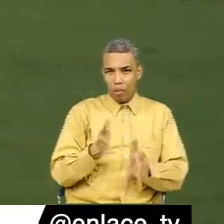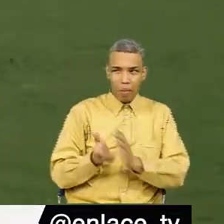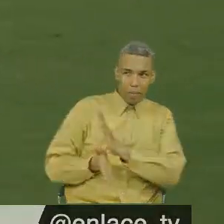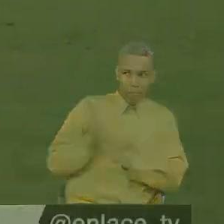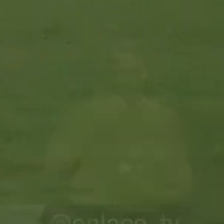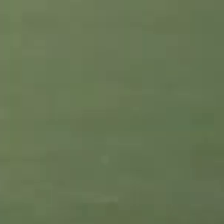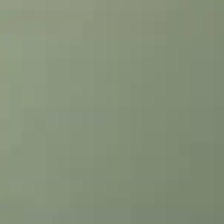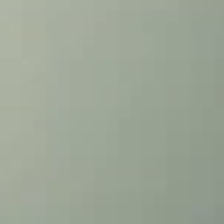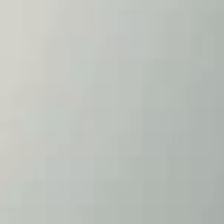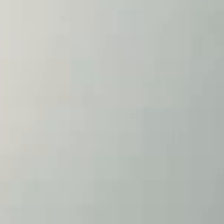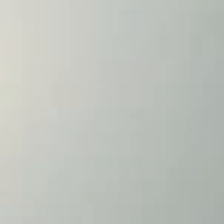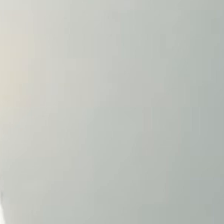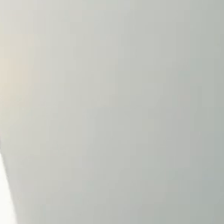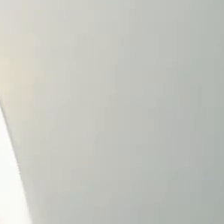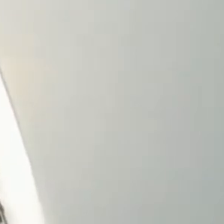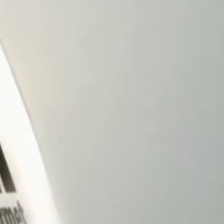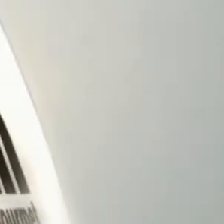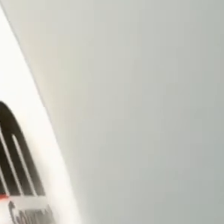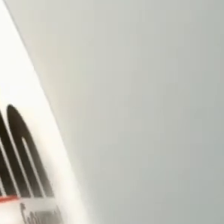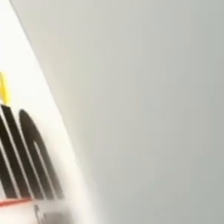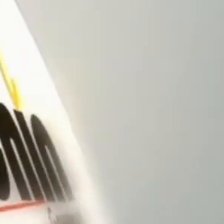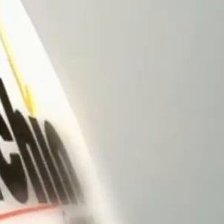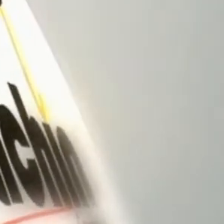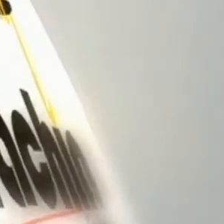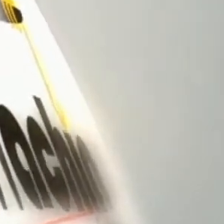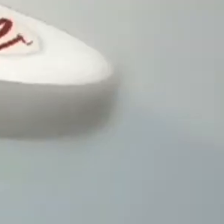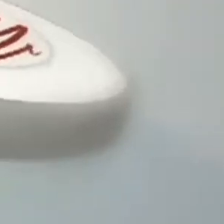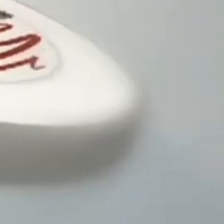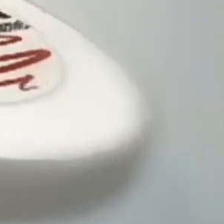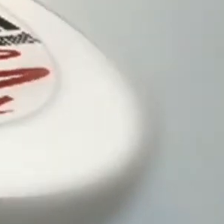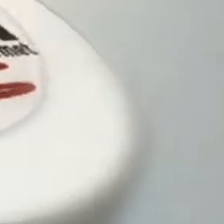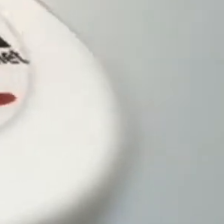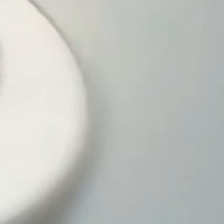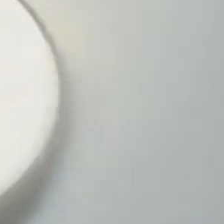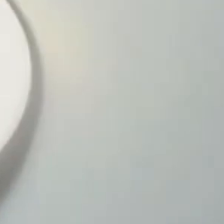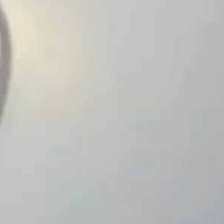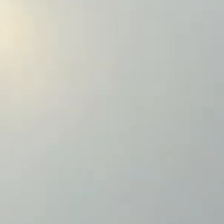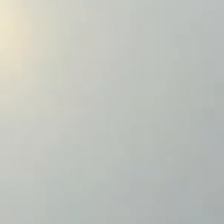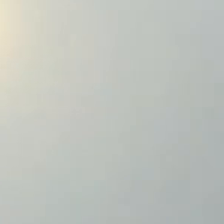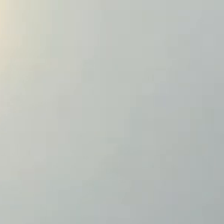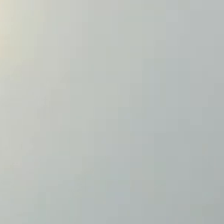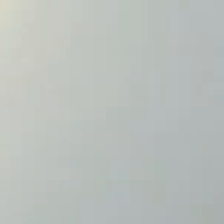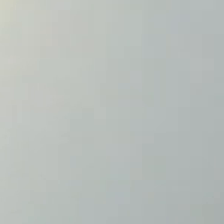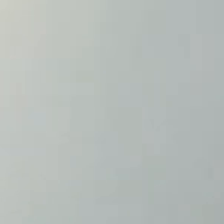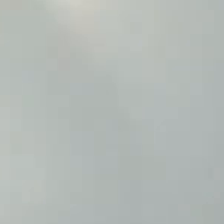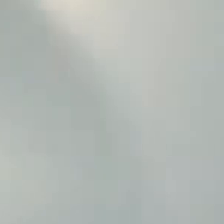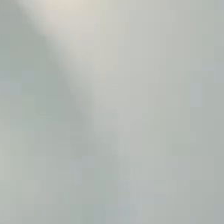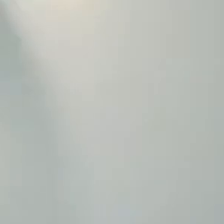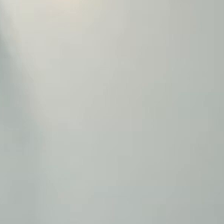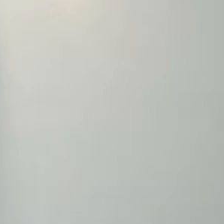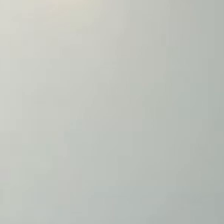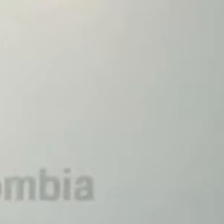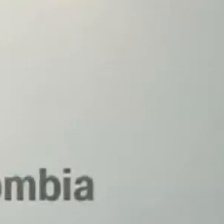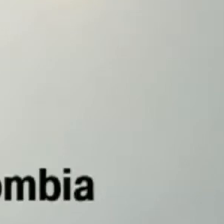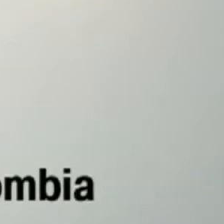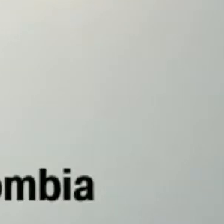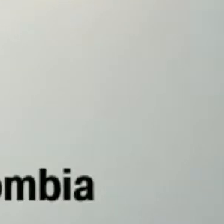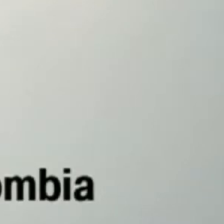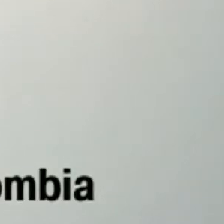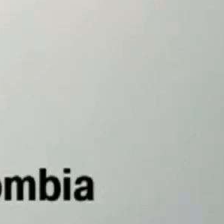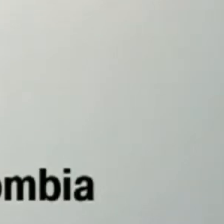Tunja. Hasta aquí los deportes, con el patrocinio de Restaurante El Machín Gourmet, ahora en su nueva sede en el